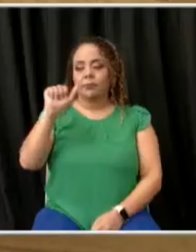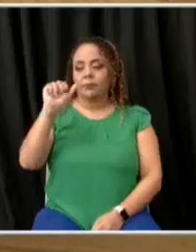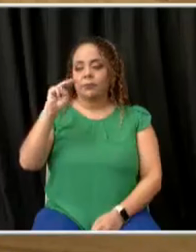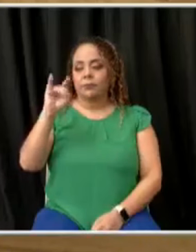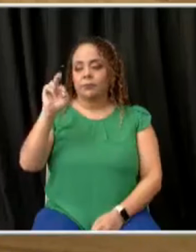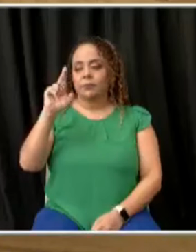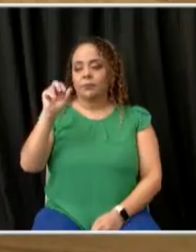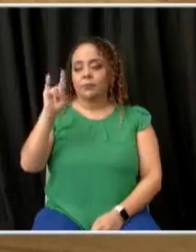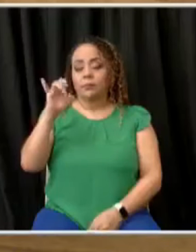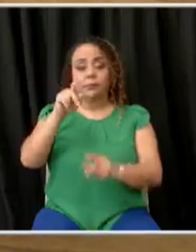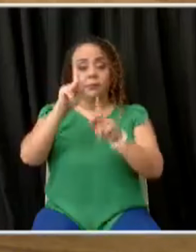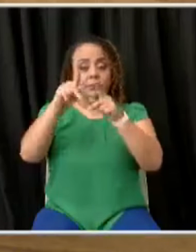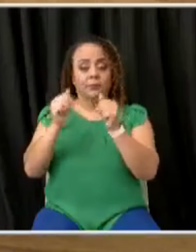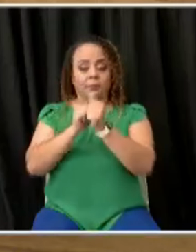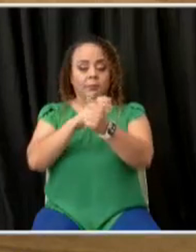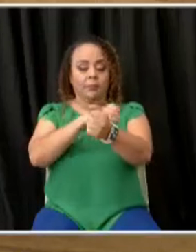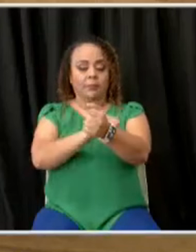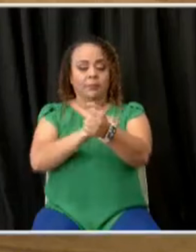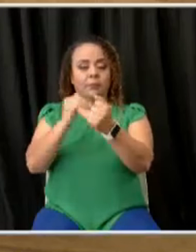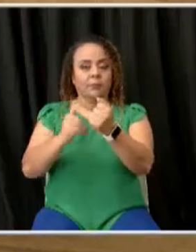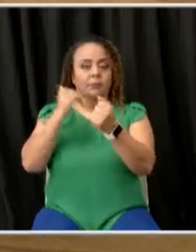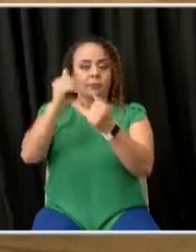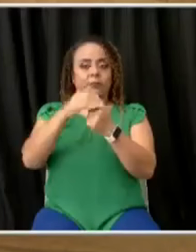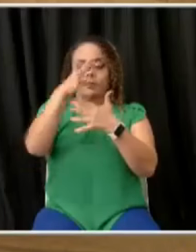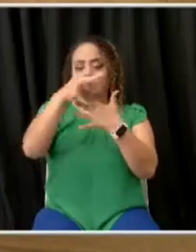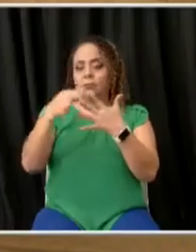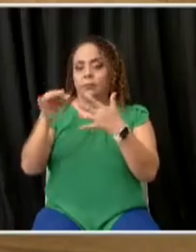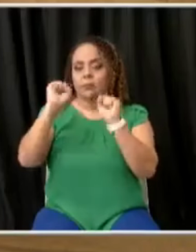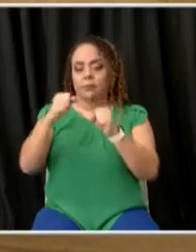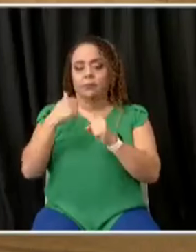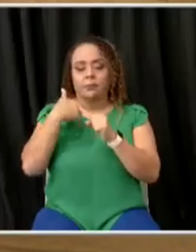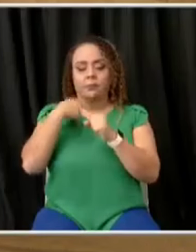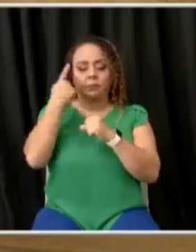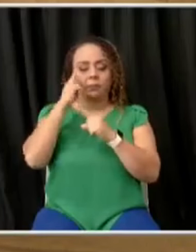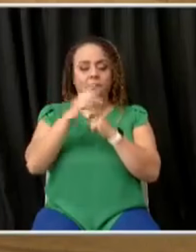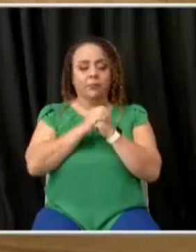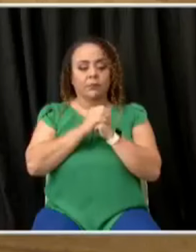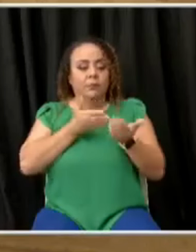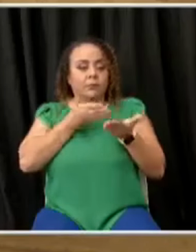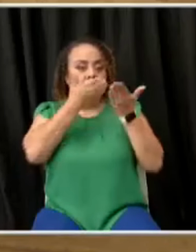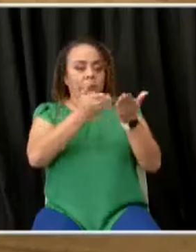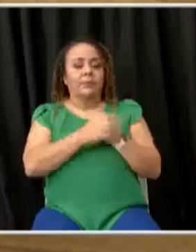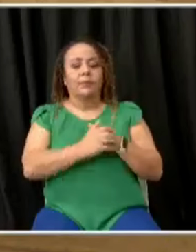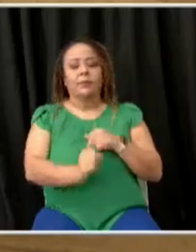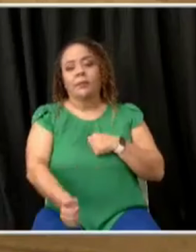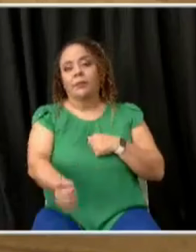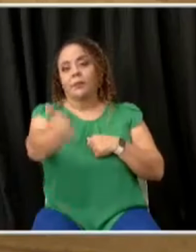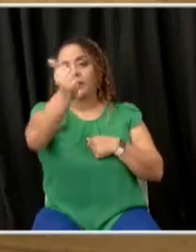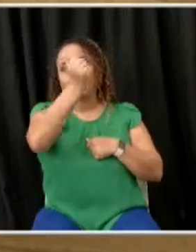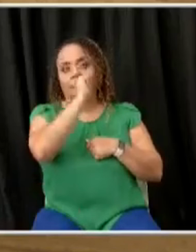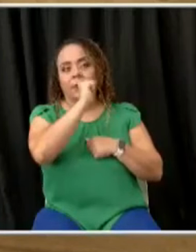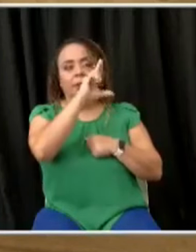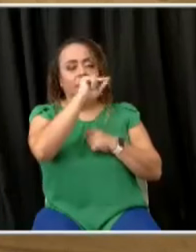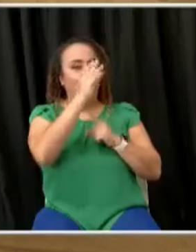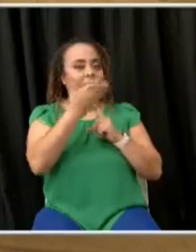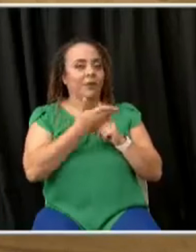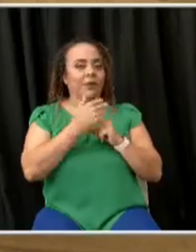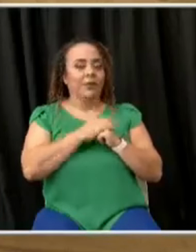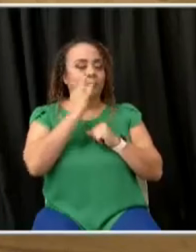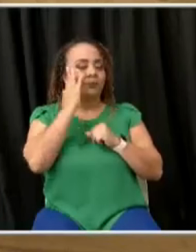un paciente con presión alta, ¿qué alternativas puedo tener para brindarle un hidratante que no le afecte?